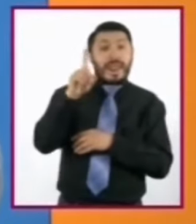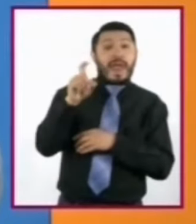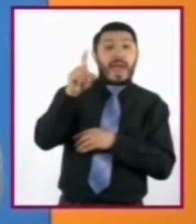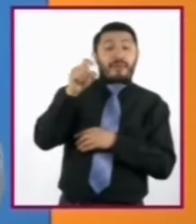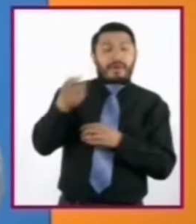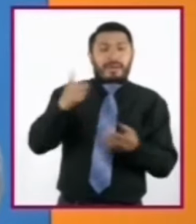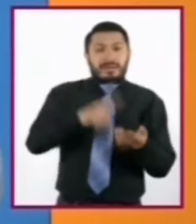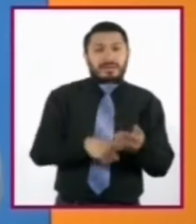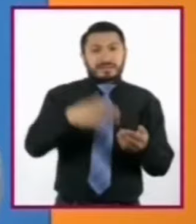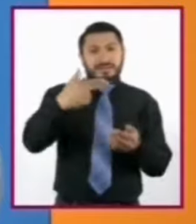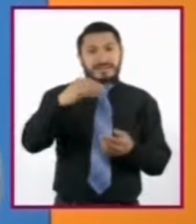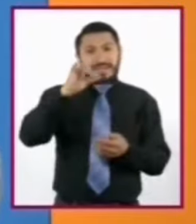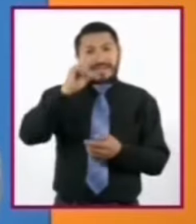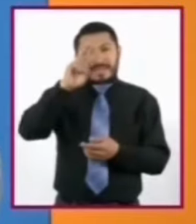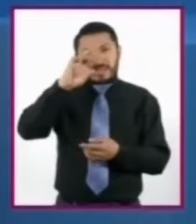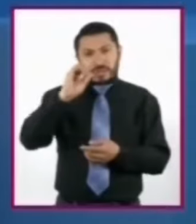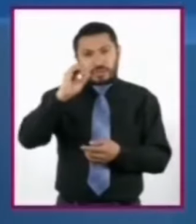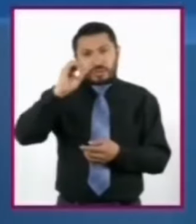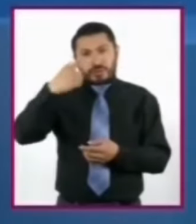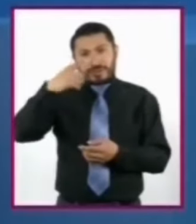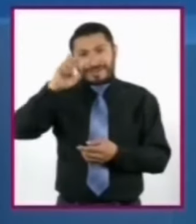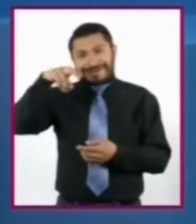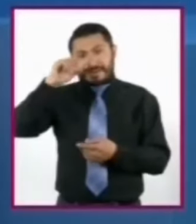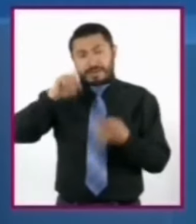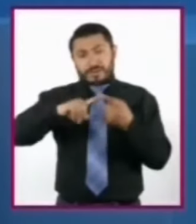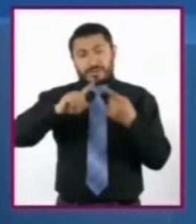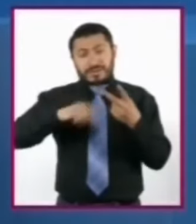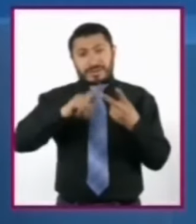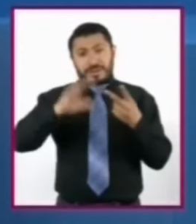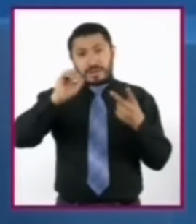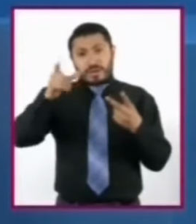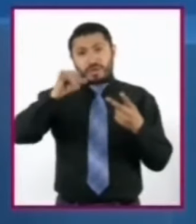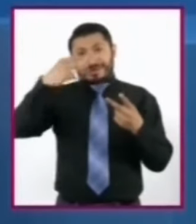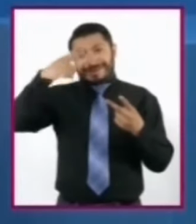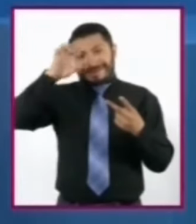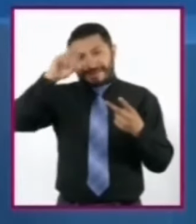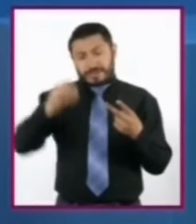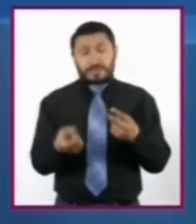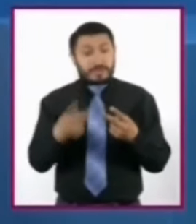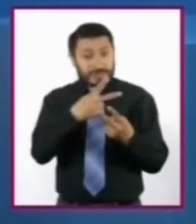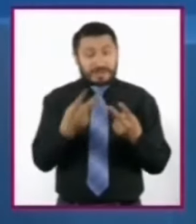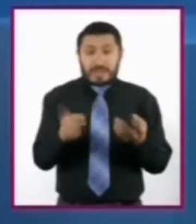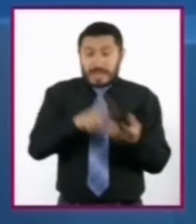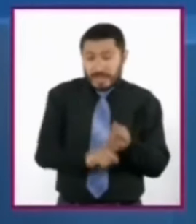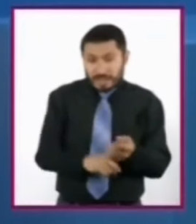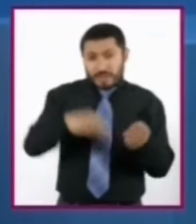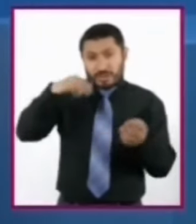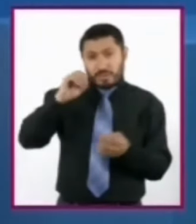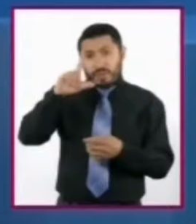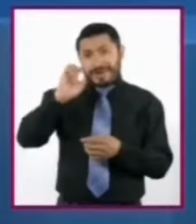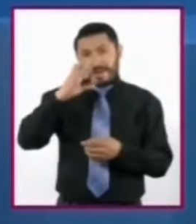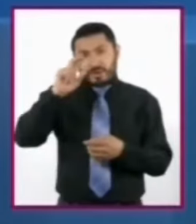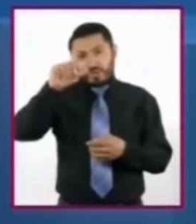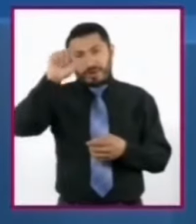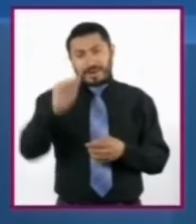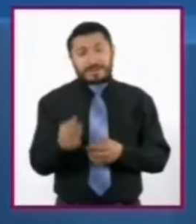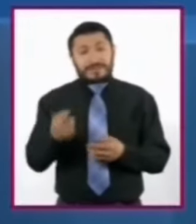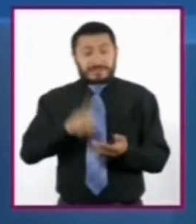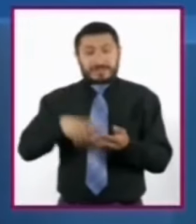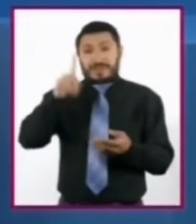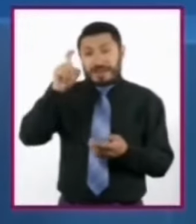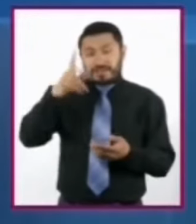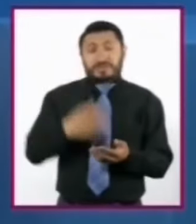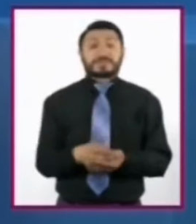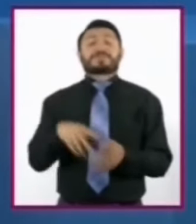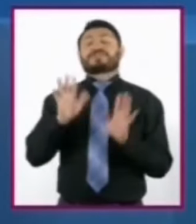átomos de hidrógeno y oxígeno. Ya me queda más claro lo que es una molécula. Pero dígame, maestra, regresando